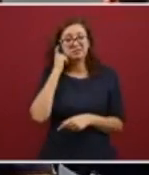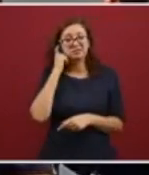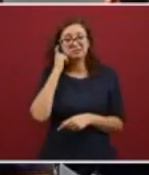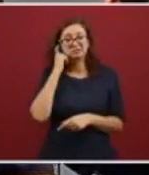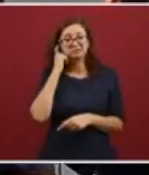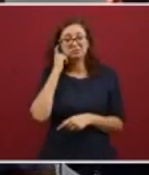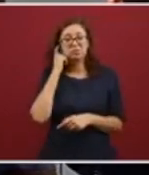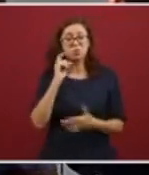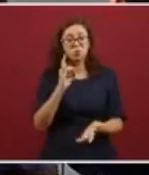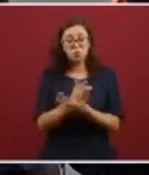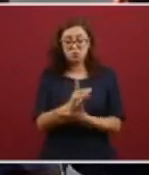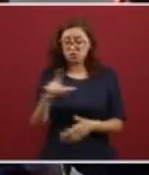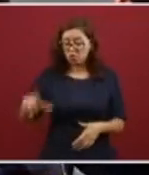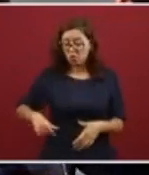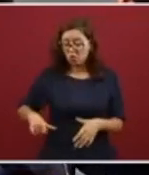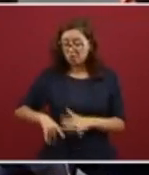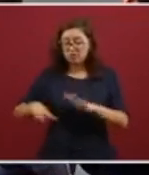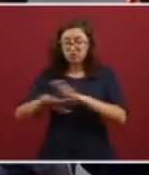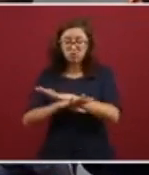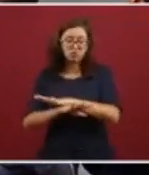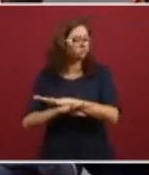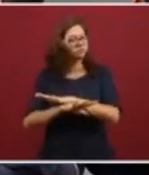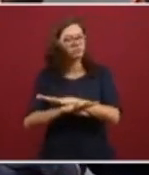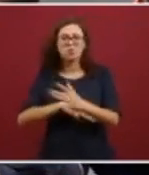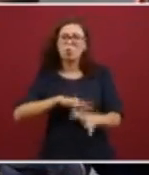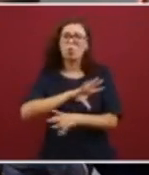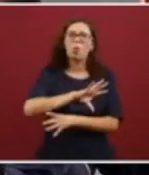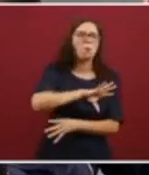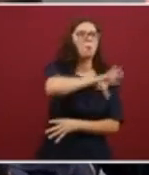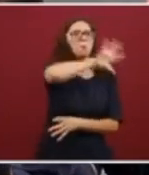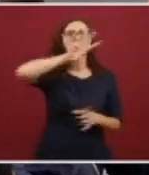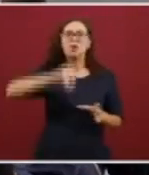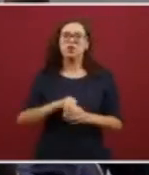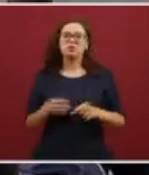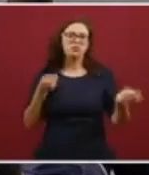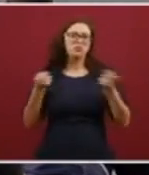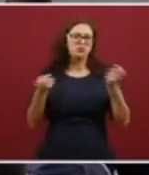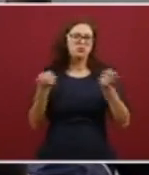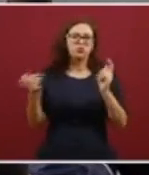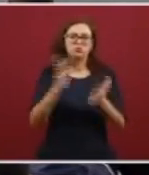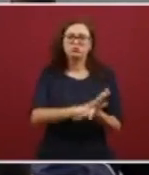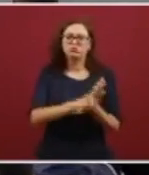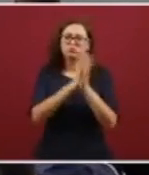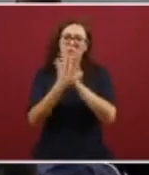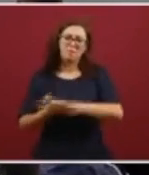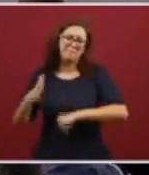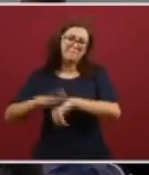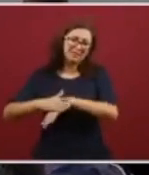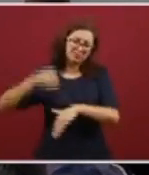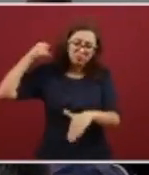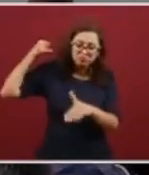de gobierno, es un cambio de régimen, es algo profundo.